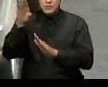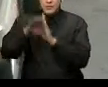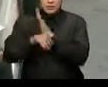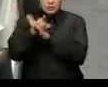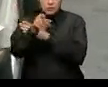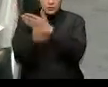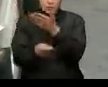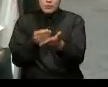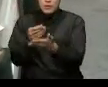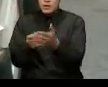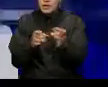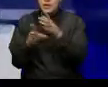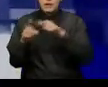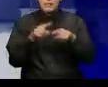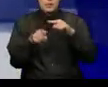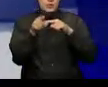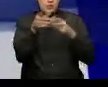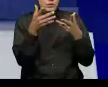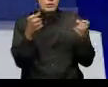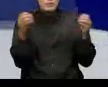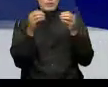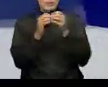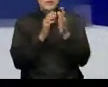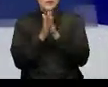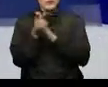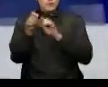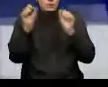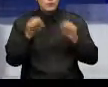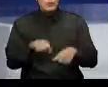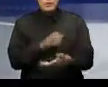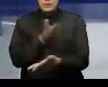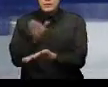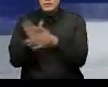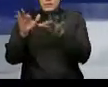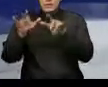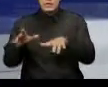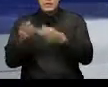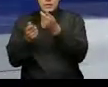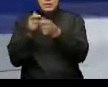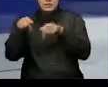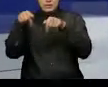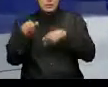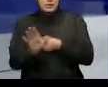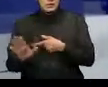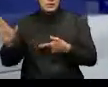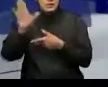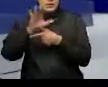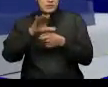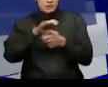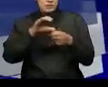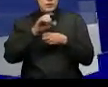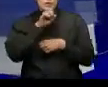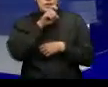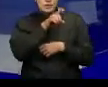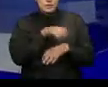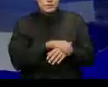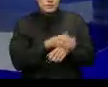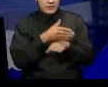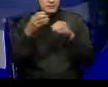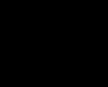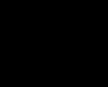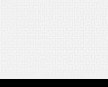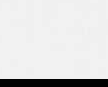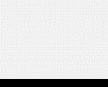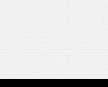información igual pueden acercarse a la secretaria de hacienda de la gobernación del departamento por el momento es toda la información continúen con más de oriente' noticias